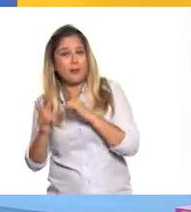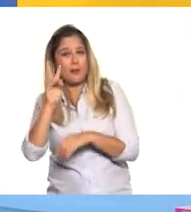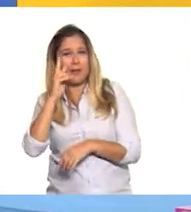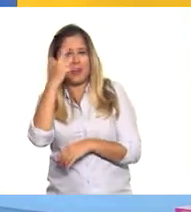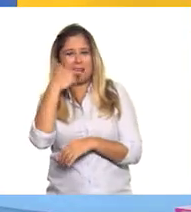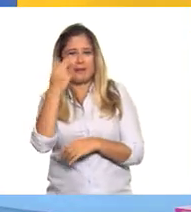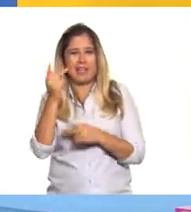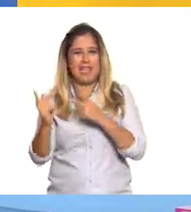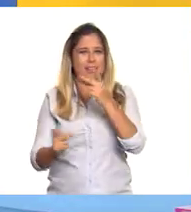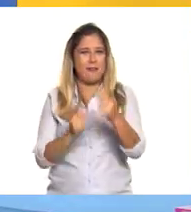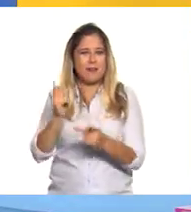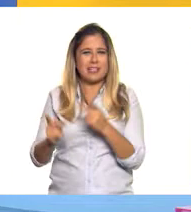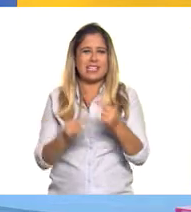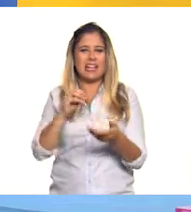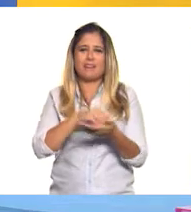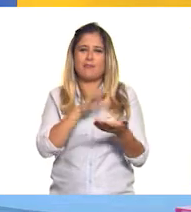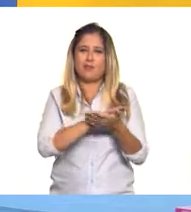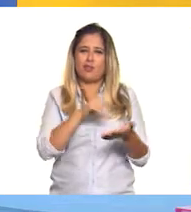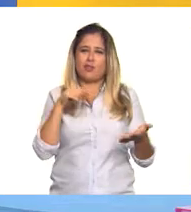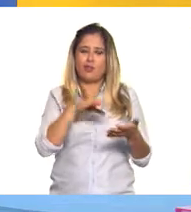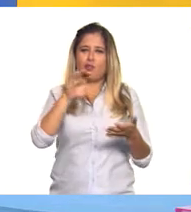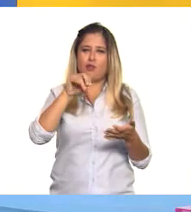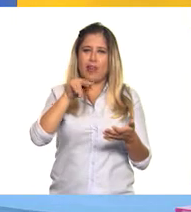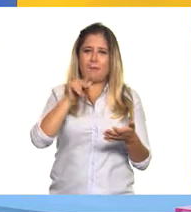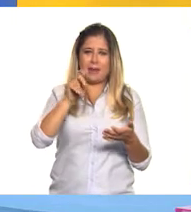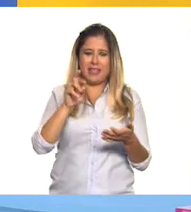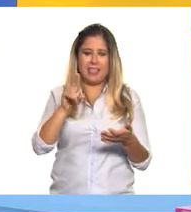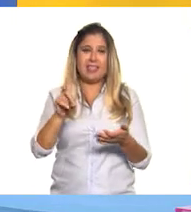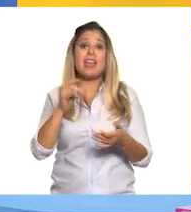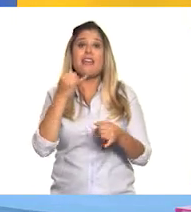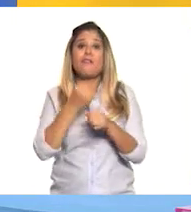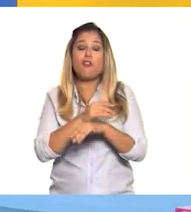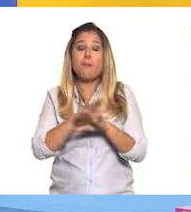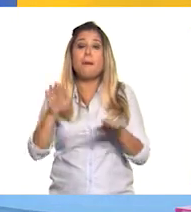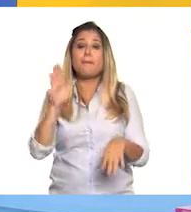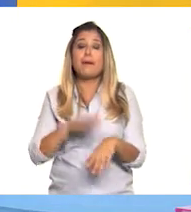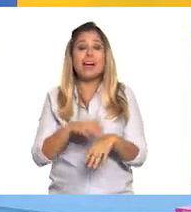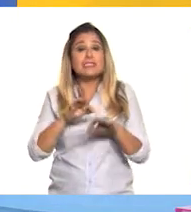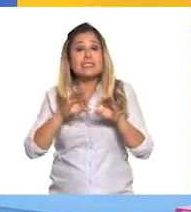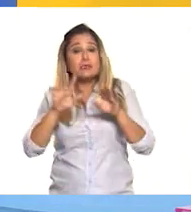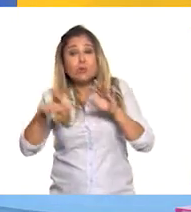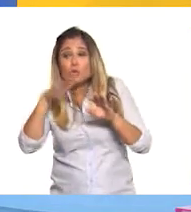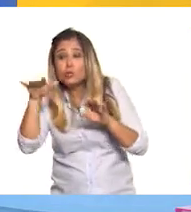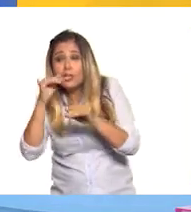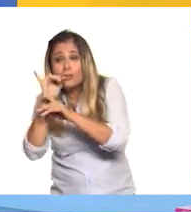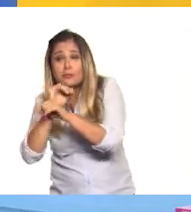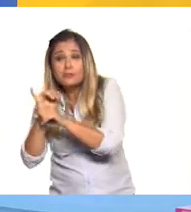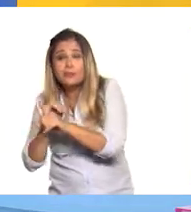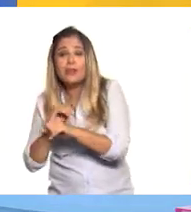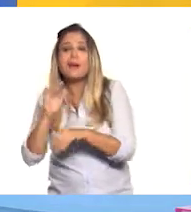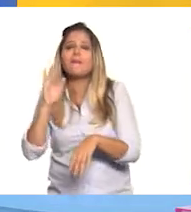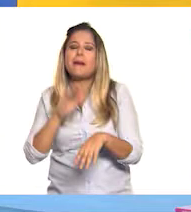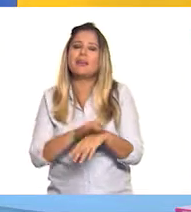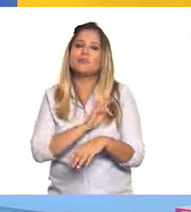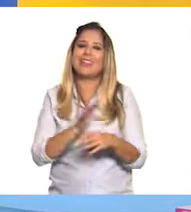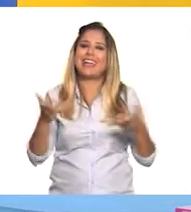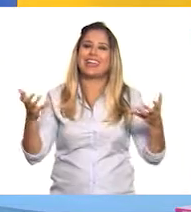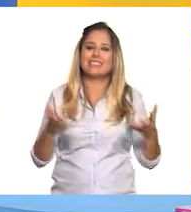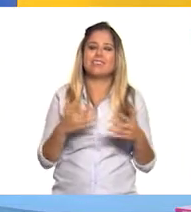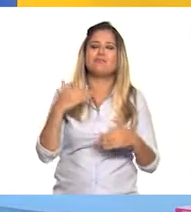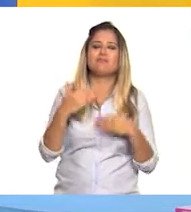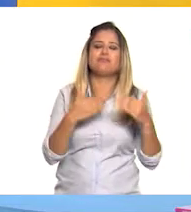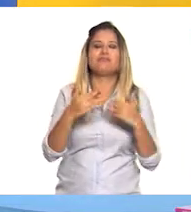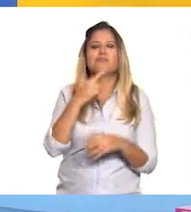revisar la encuesta y el reporte de CONAPRED, tener más información sobre algo nos da herramientas para poder actuar y mejorar